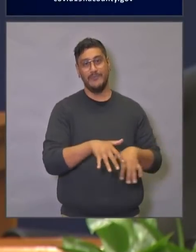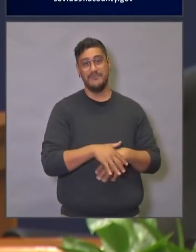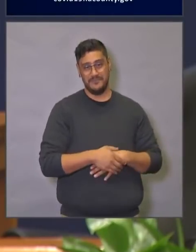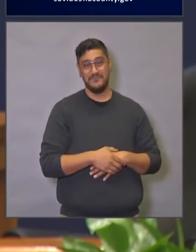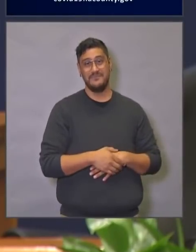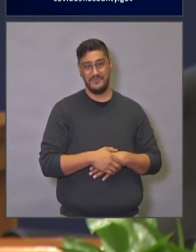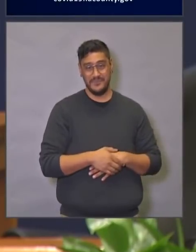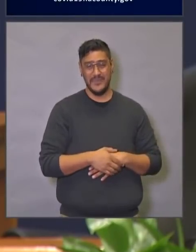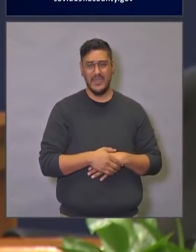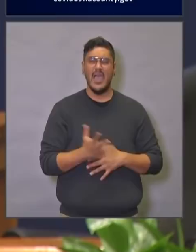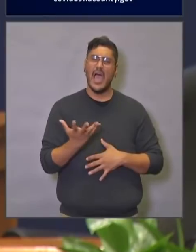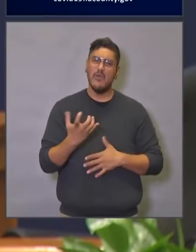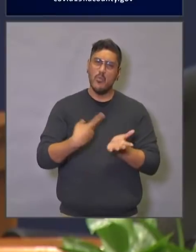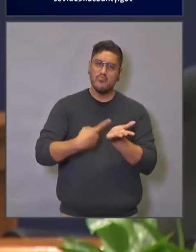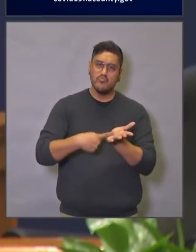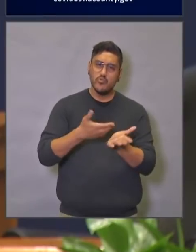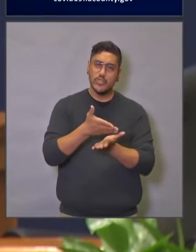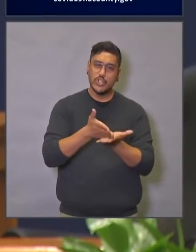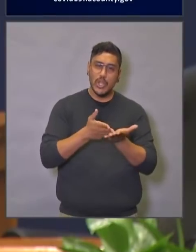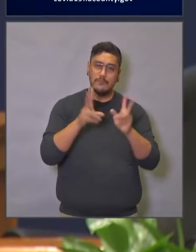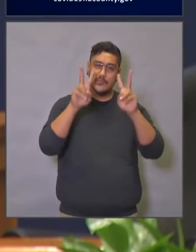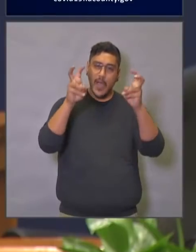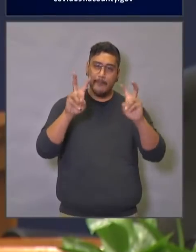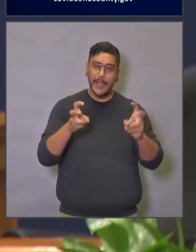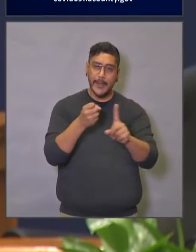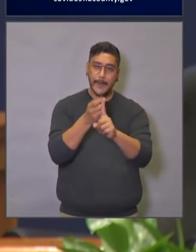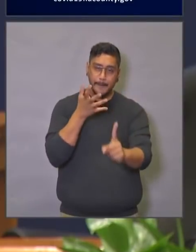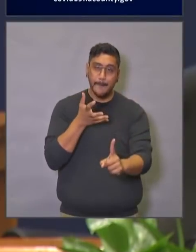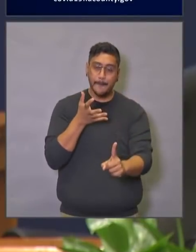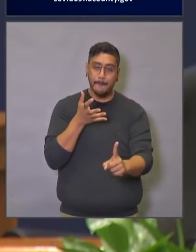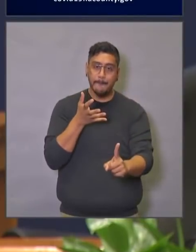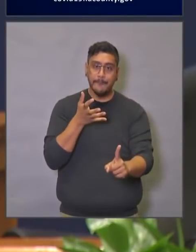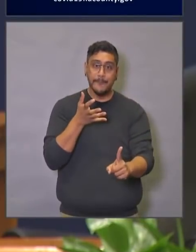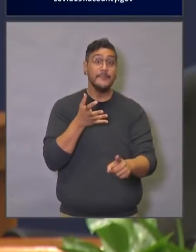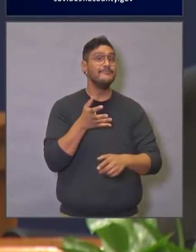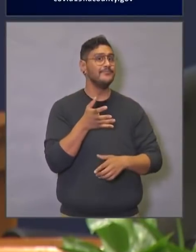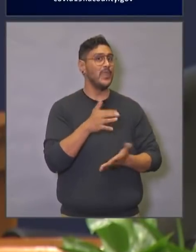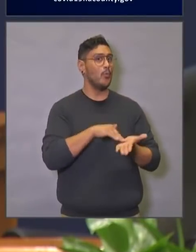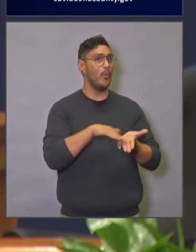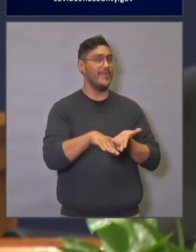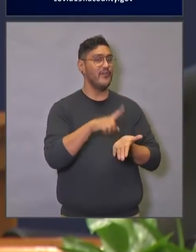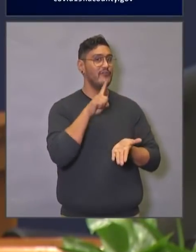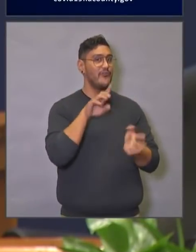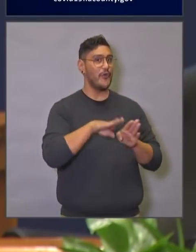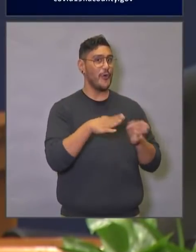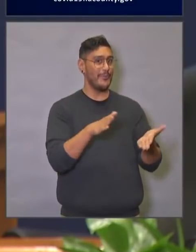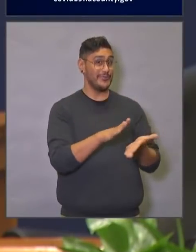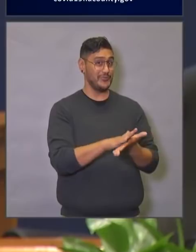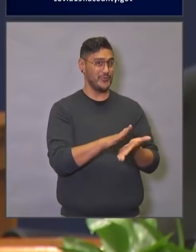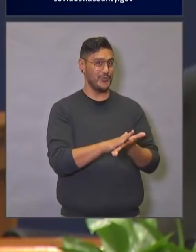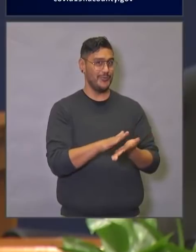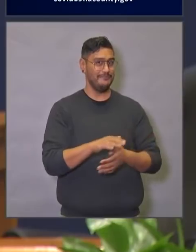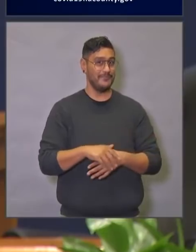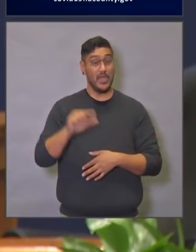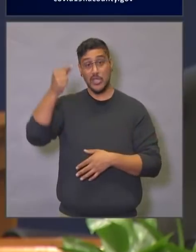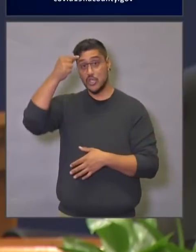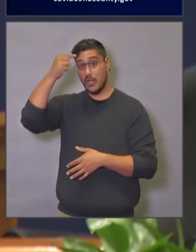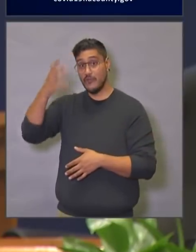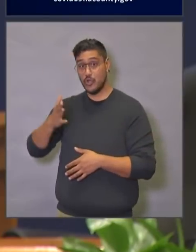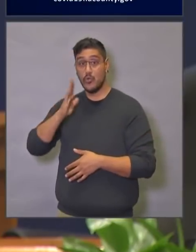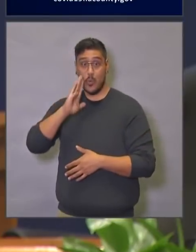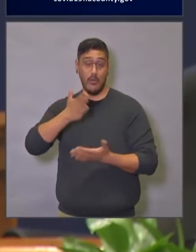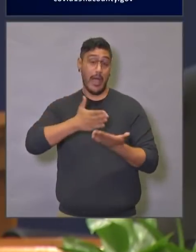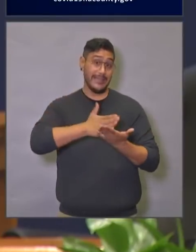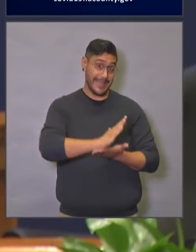para mucha gente en nuestra comunidad, los permisos para reabrir las escuelas. El gobernador les permite a los oficiales de